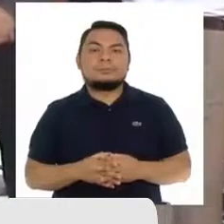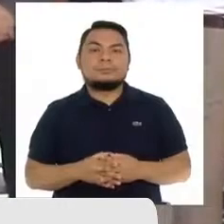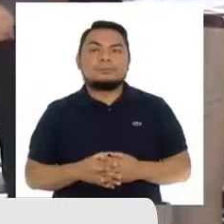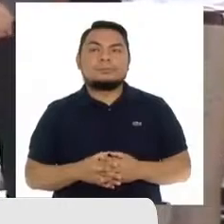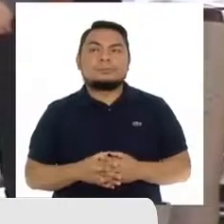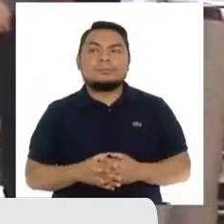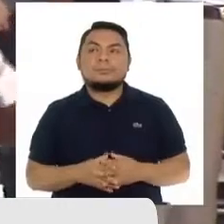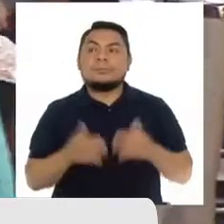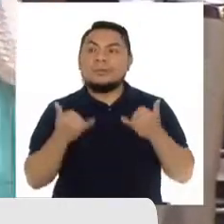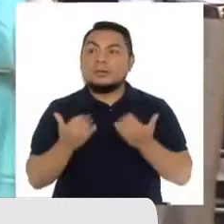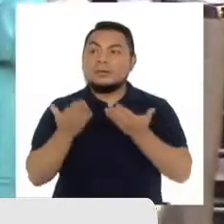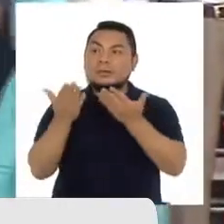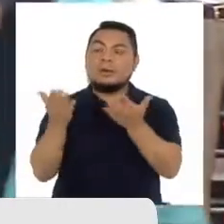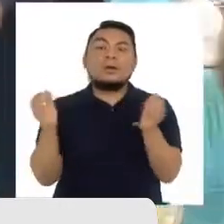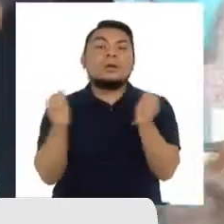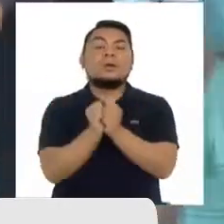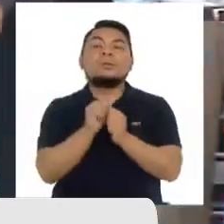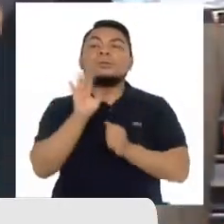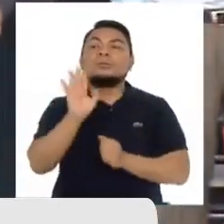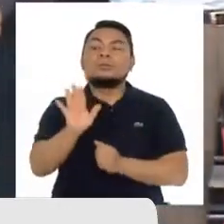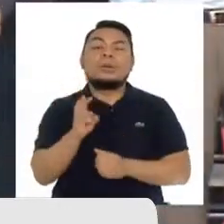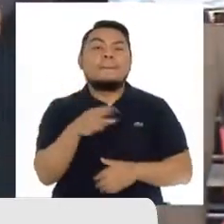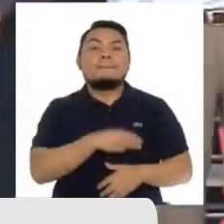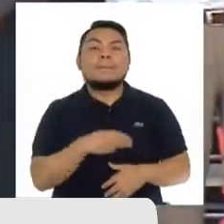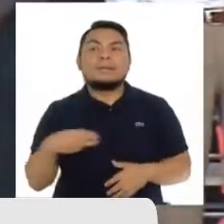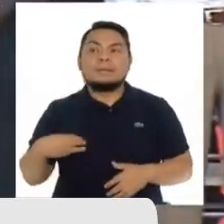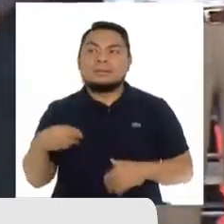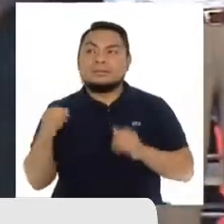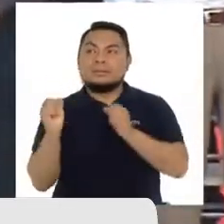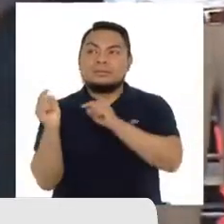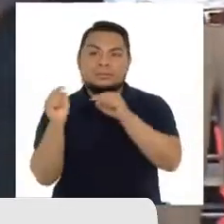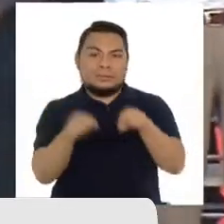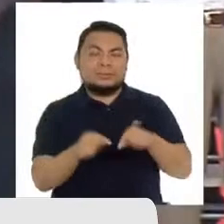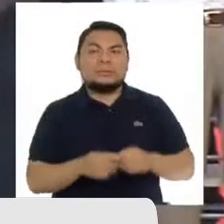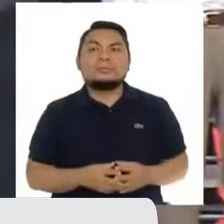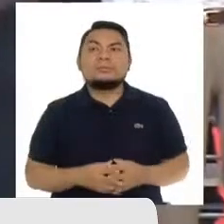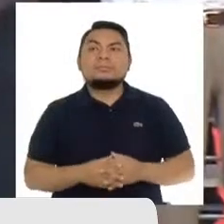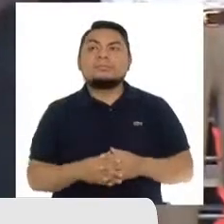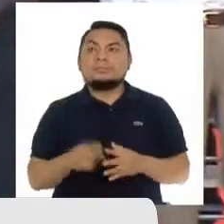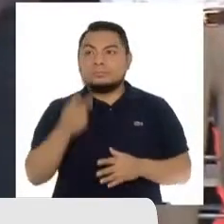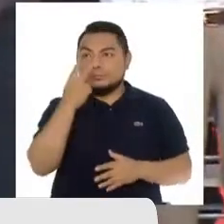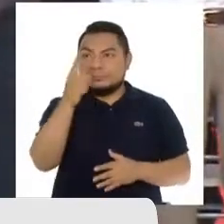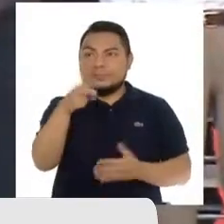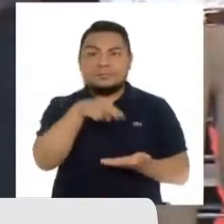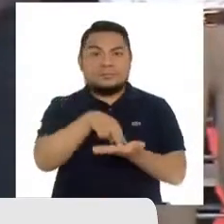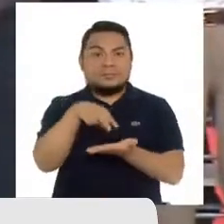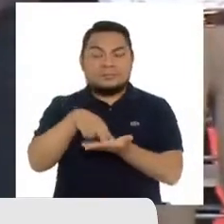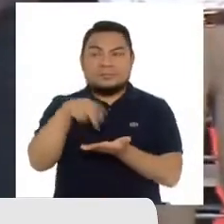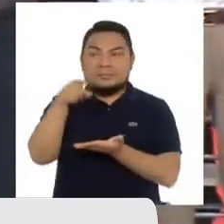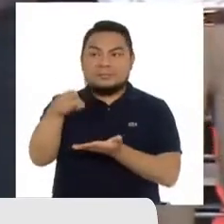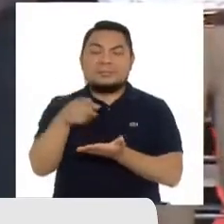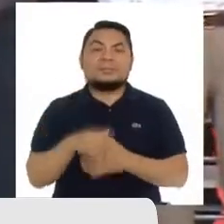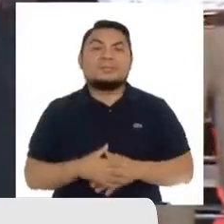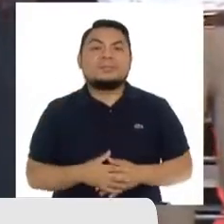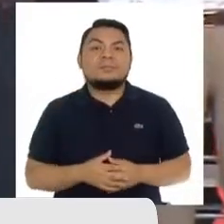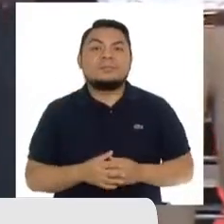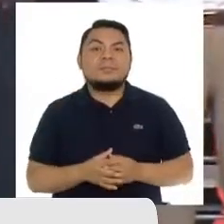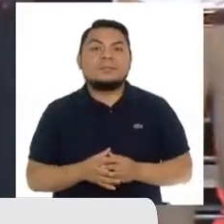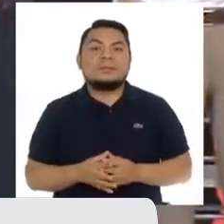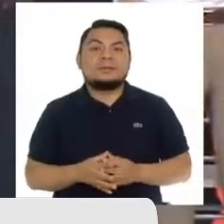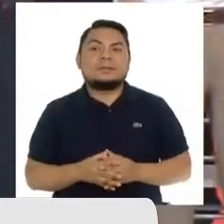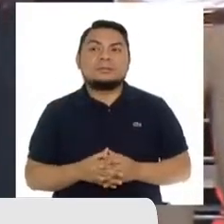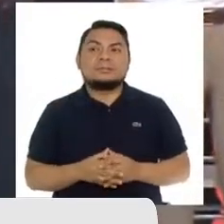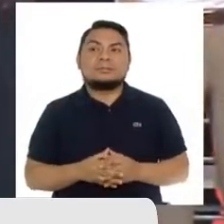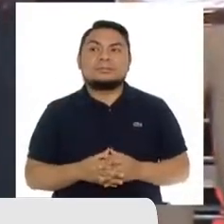quien en esta ocasión ha llegado acompañado por sus ministros a quienes vemos en la tribuna de honor